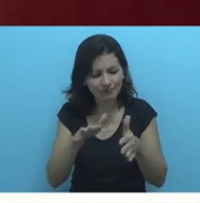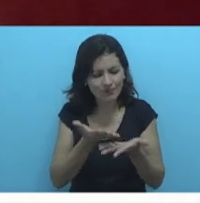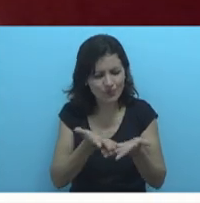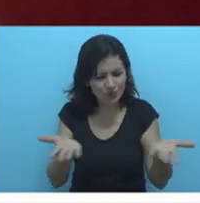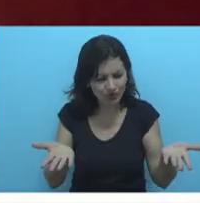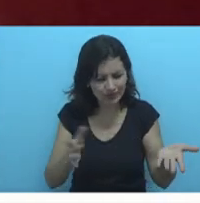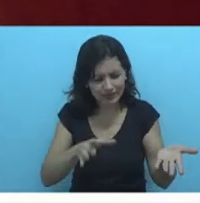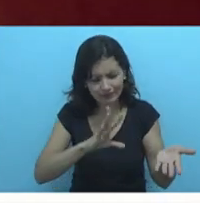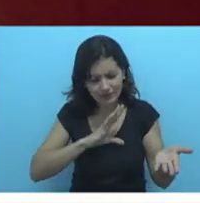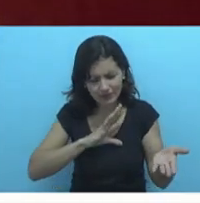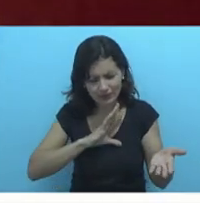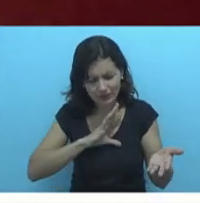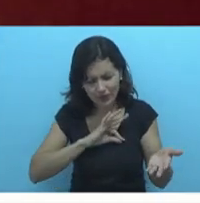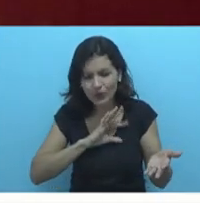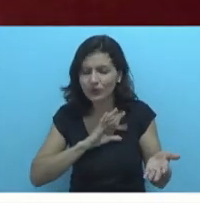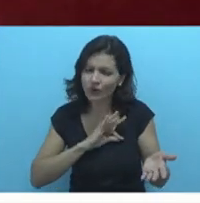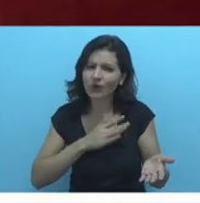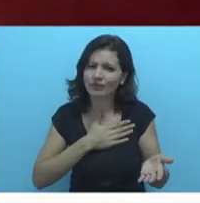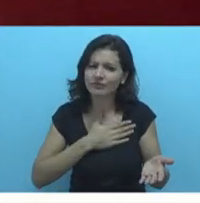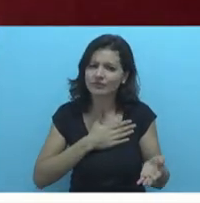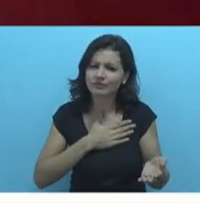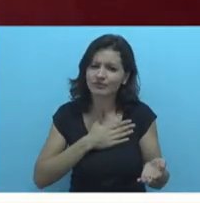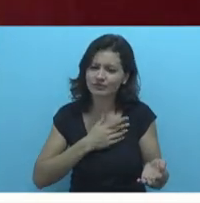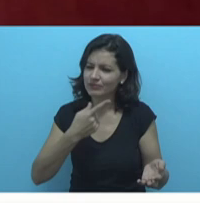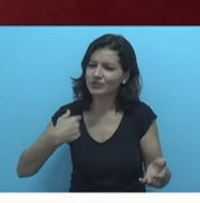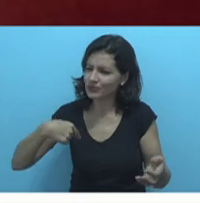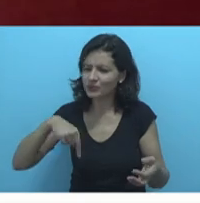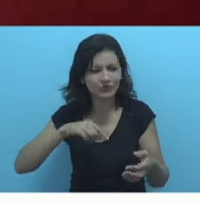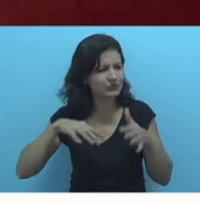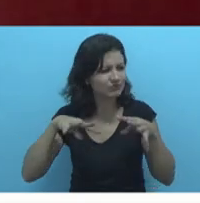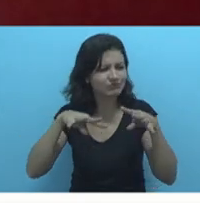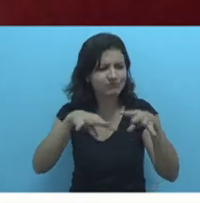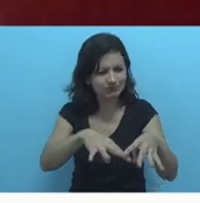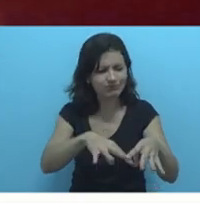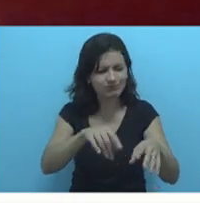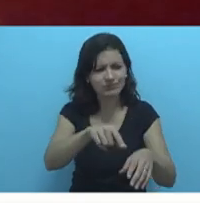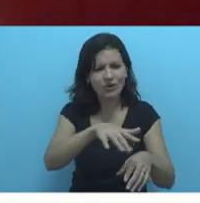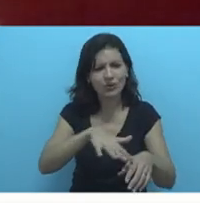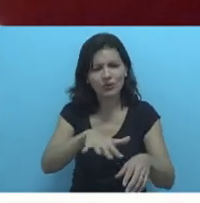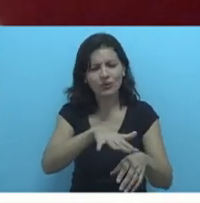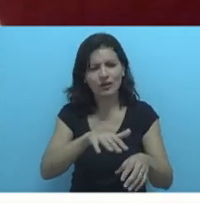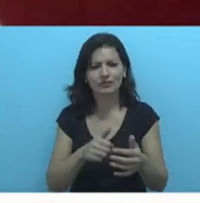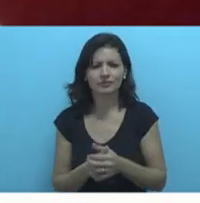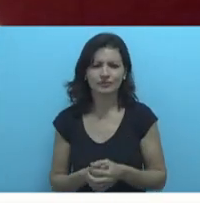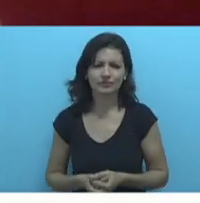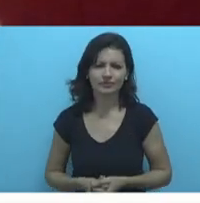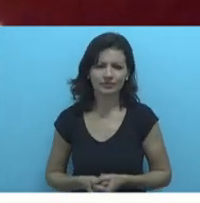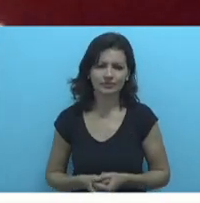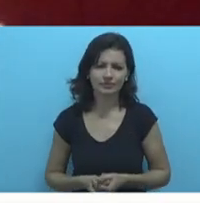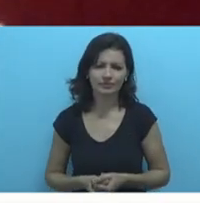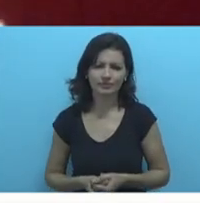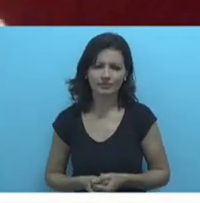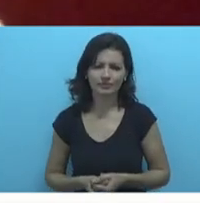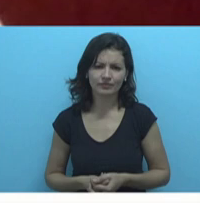ese dolor también que nos embargaba a los que estábamos allí y a los que presenciaron esta